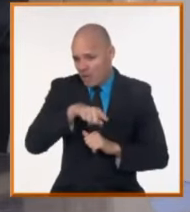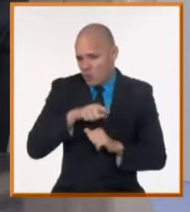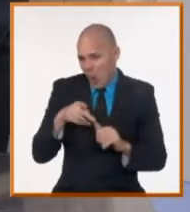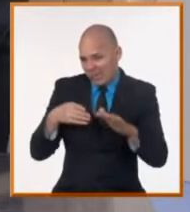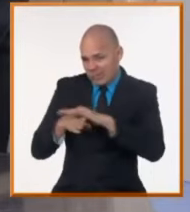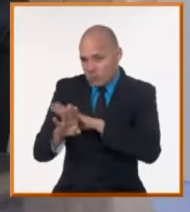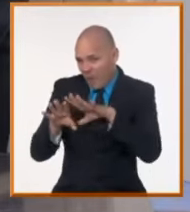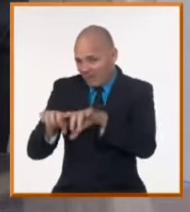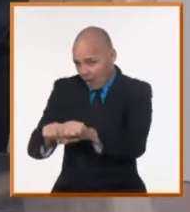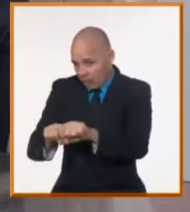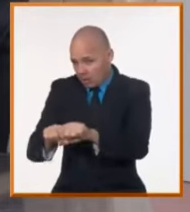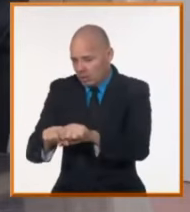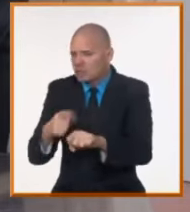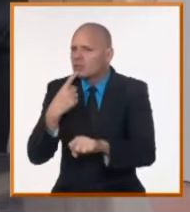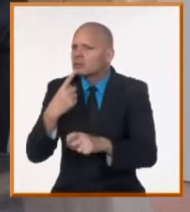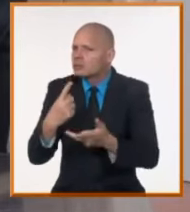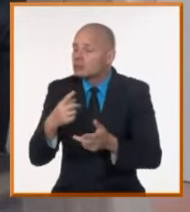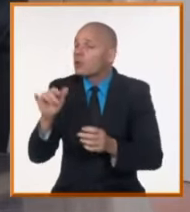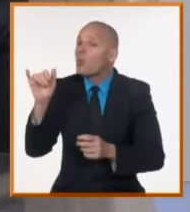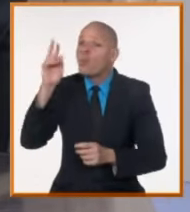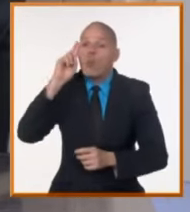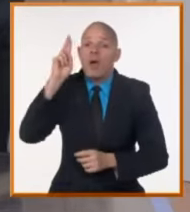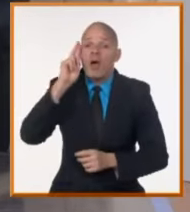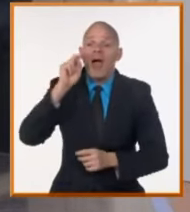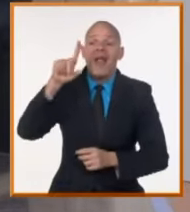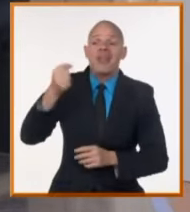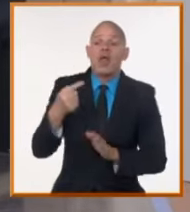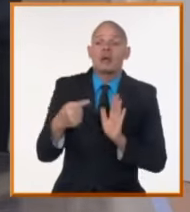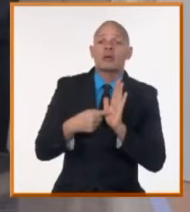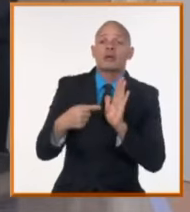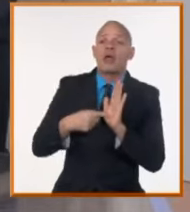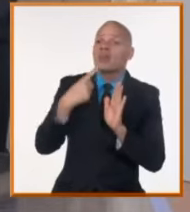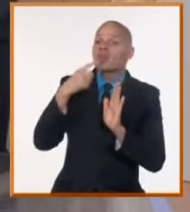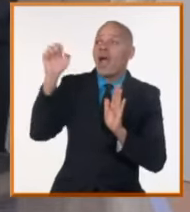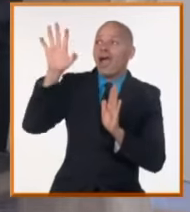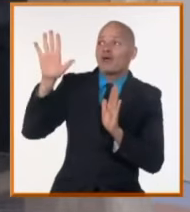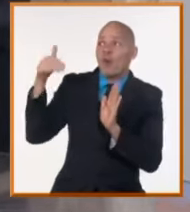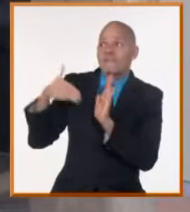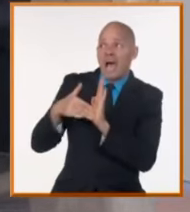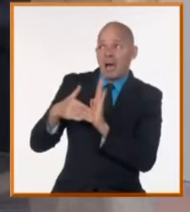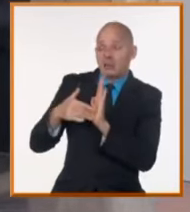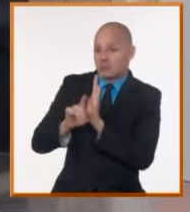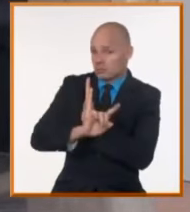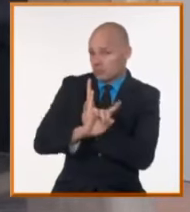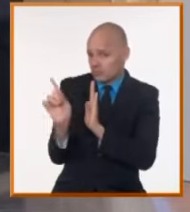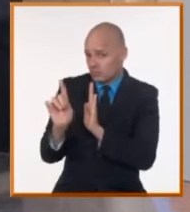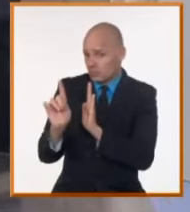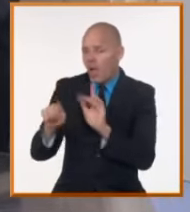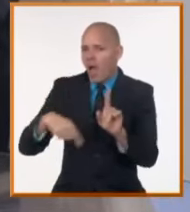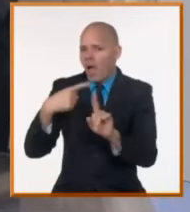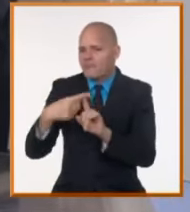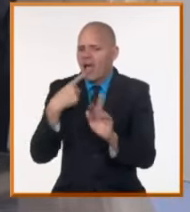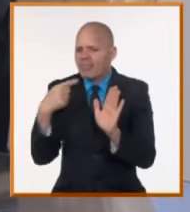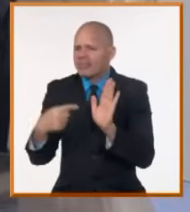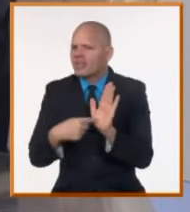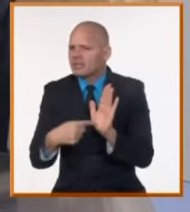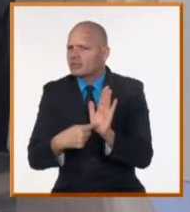injerencias extracontinentales, uh-huh. sino que ningún país de la región